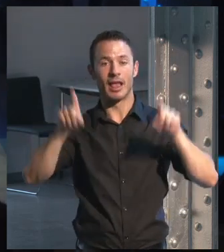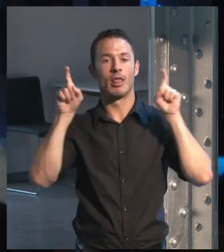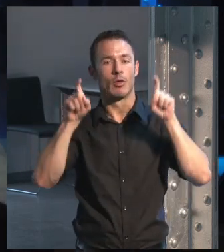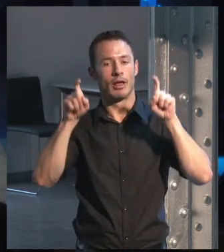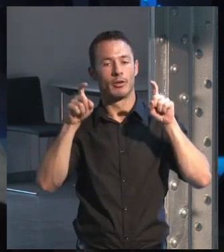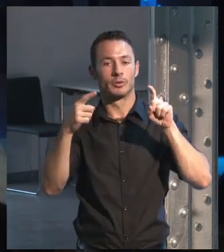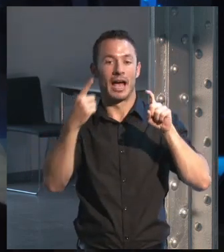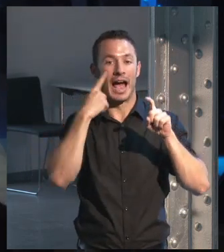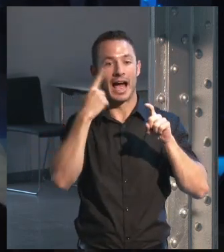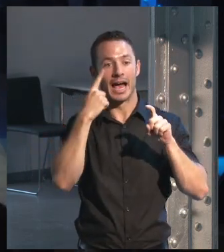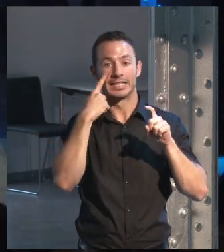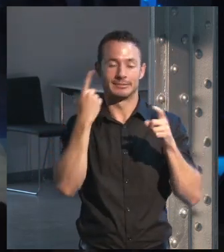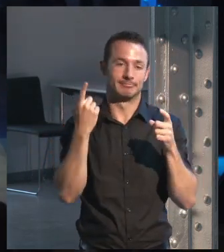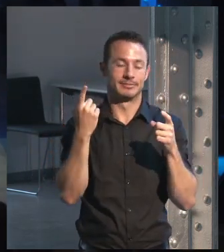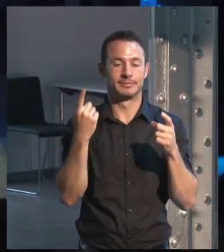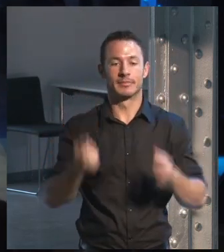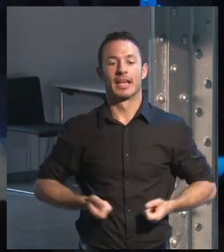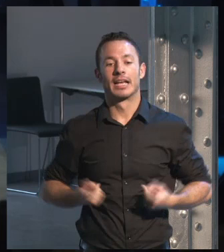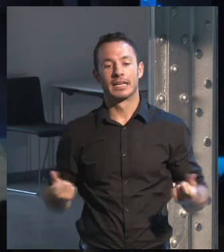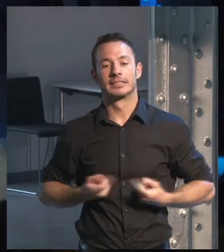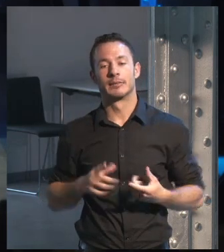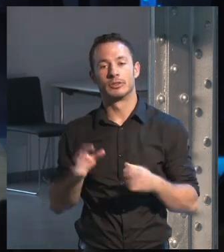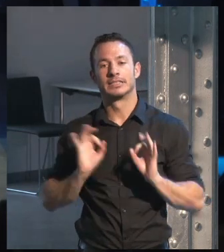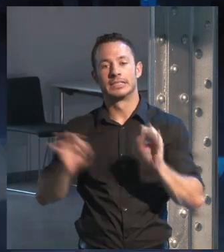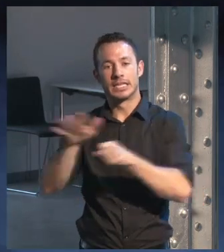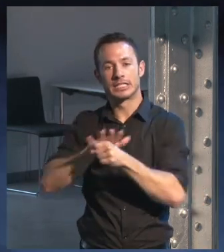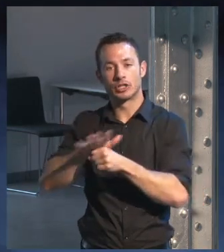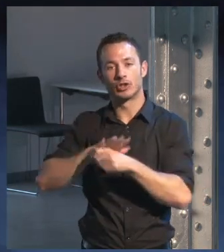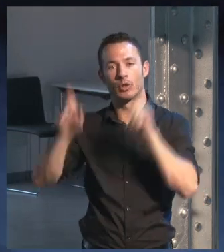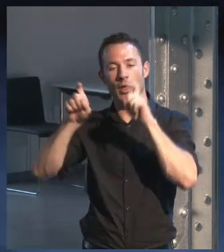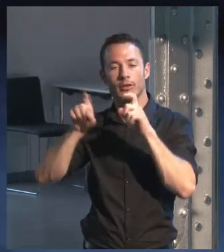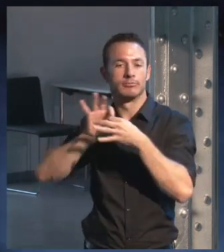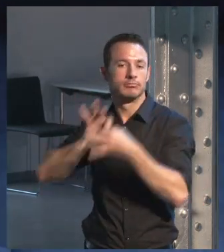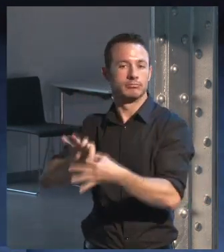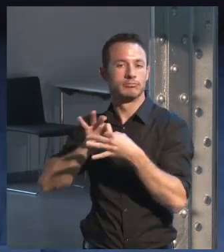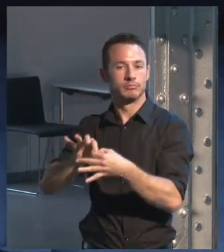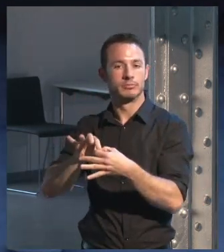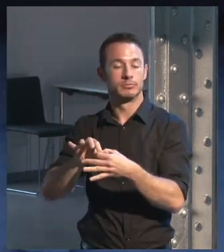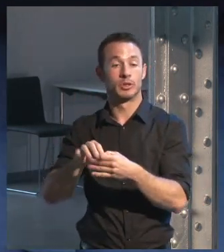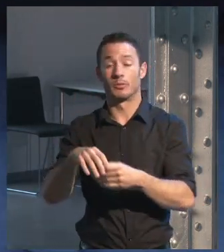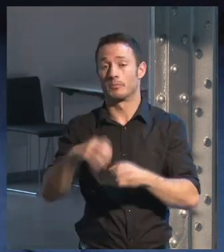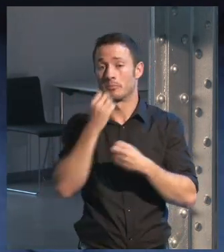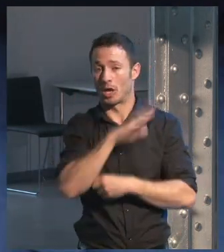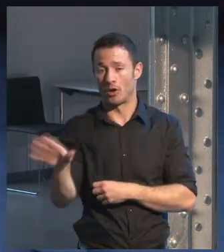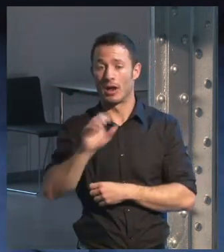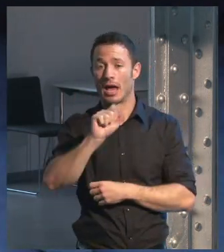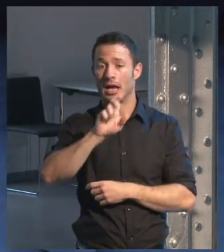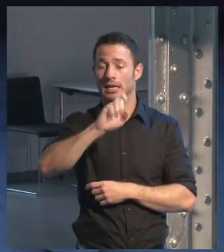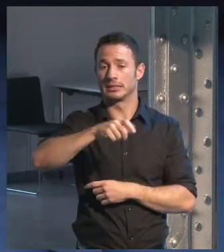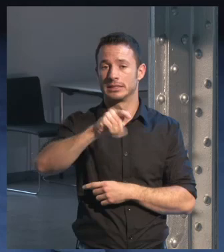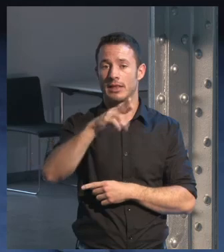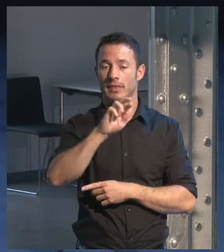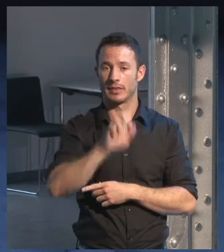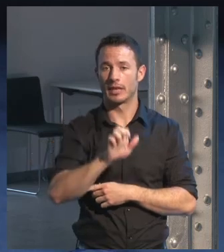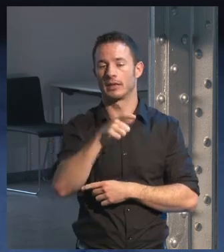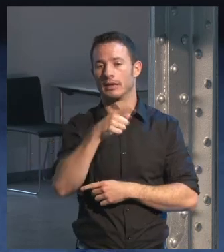gastamos en el sector de la educación. Pero yo creo que lo mejor es que nos cuente Alexandre Lima, que es el director general de